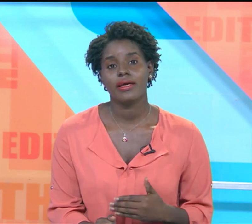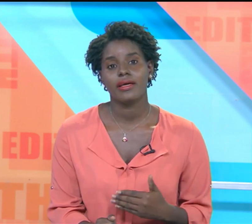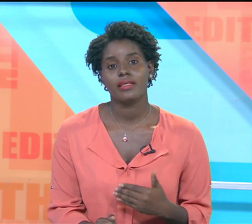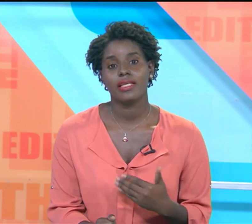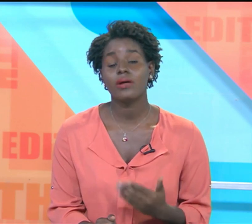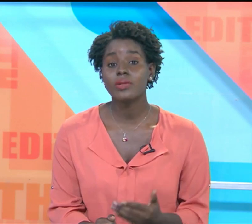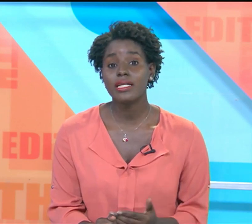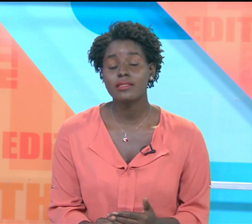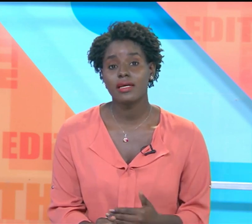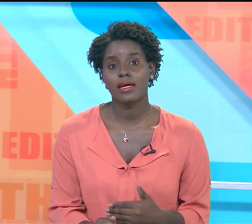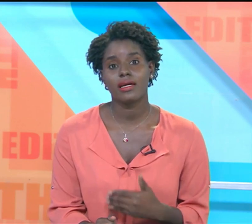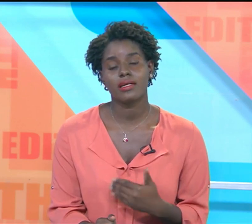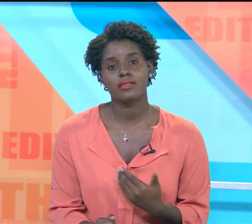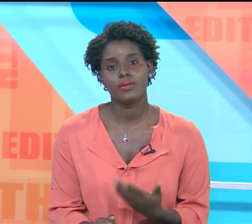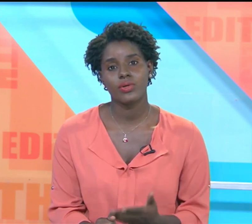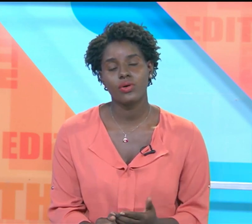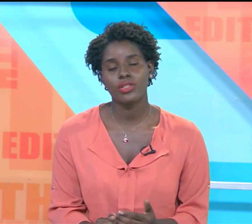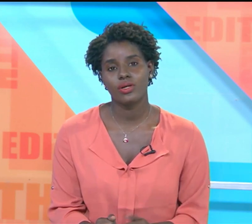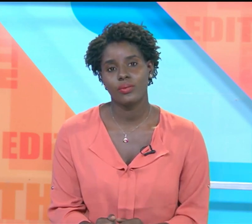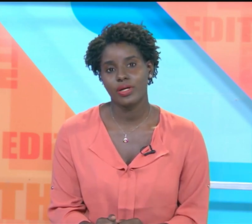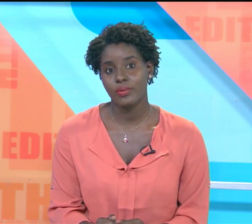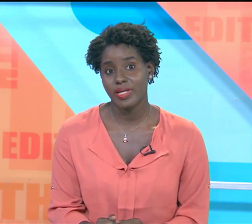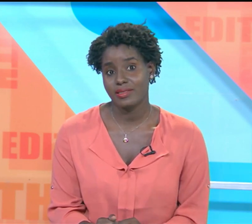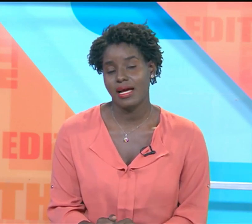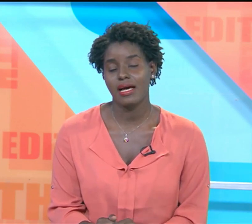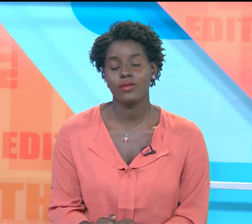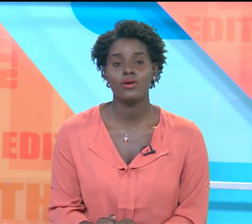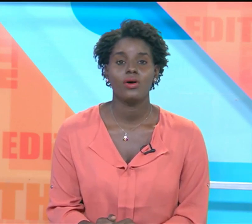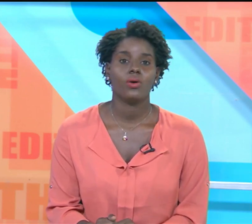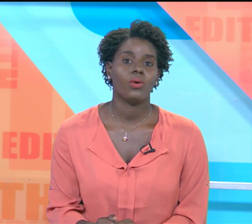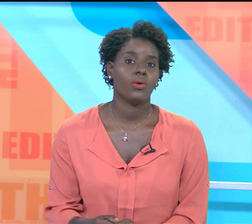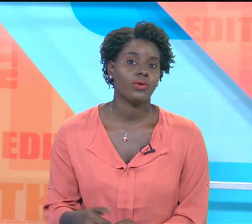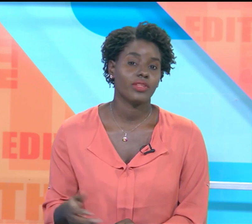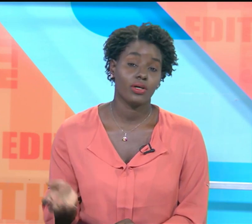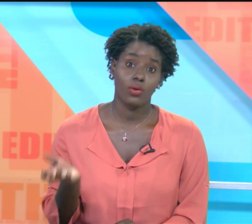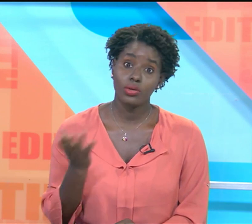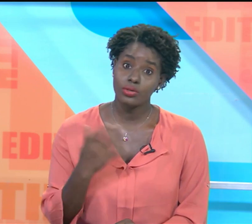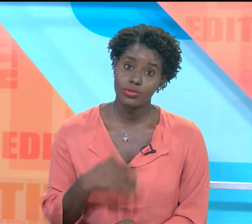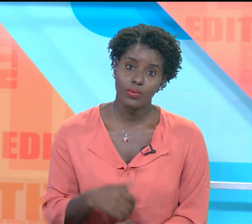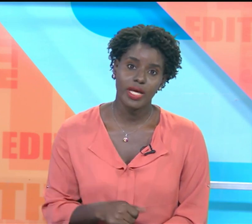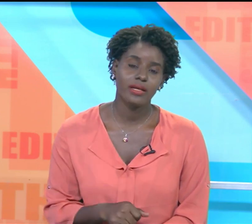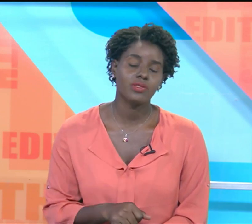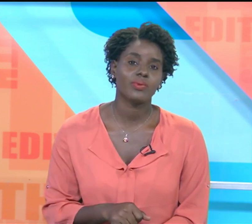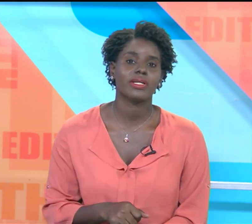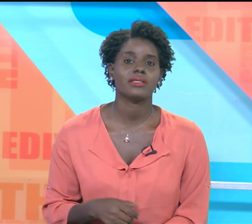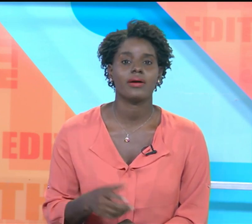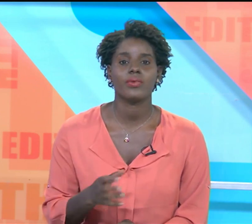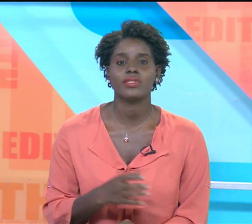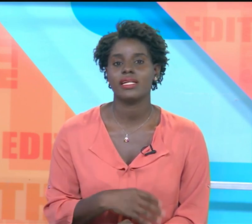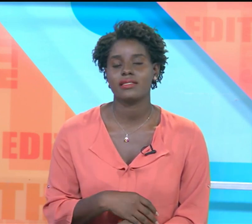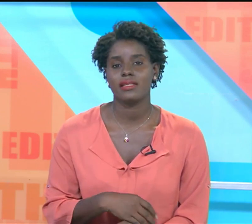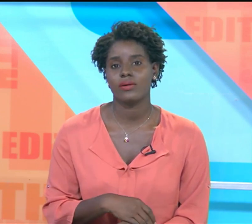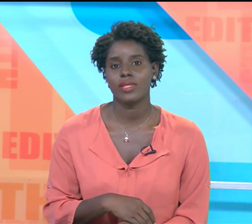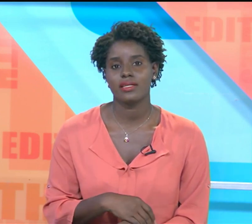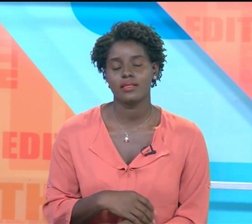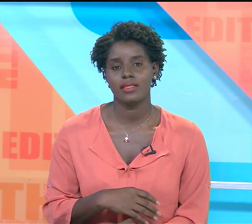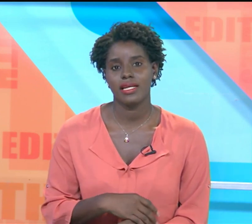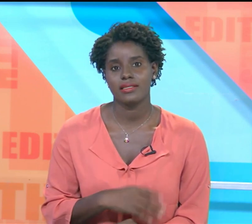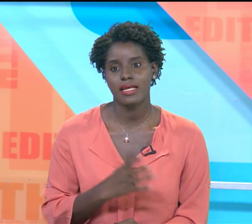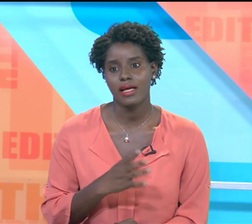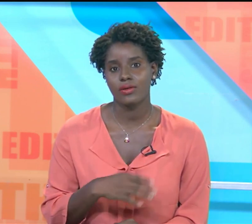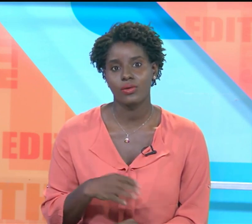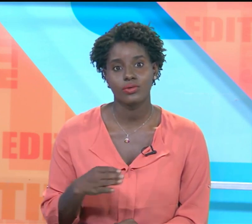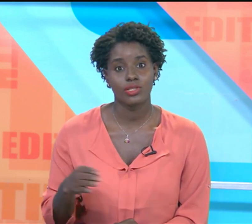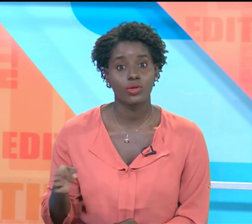deudas que recibió del gobierno pasado o de otros gobiernos, porque sabemos que las deudas